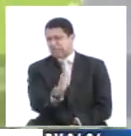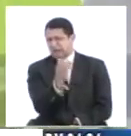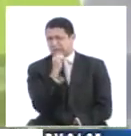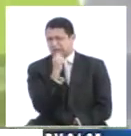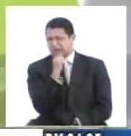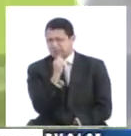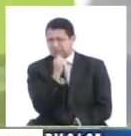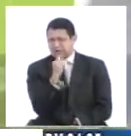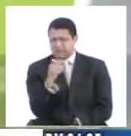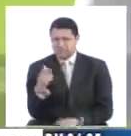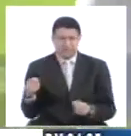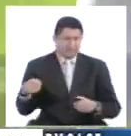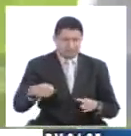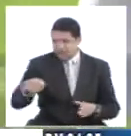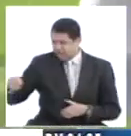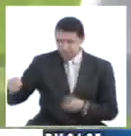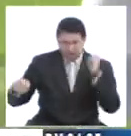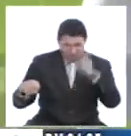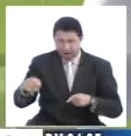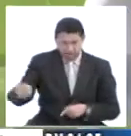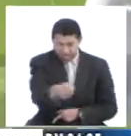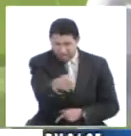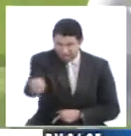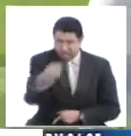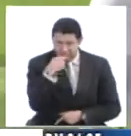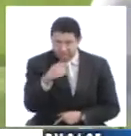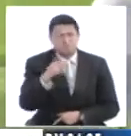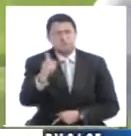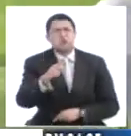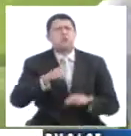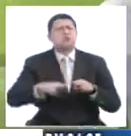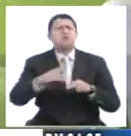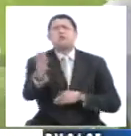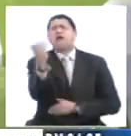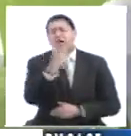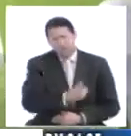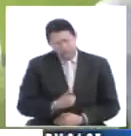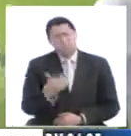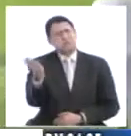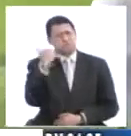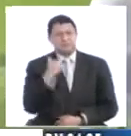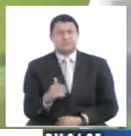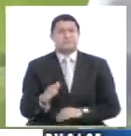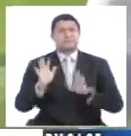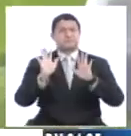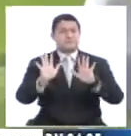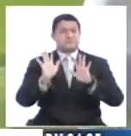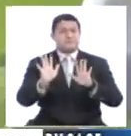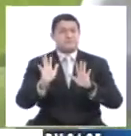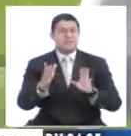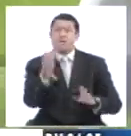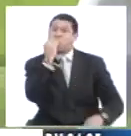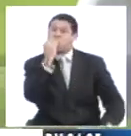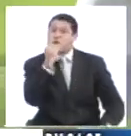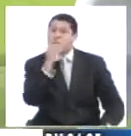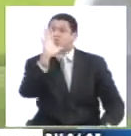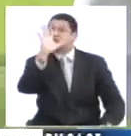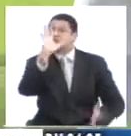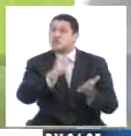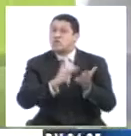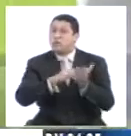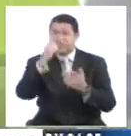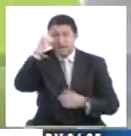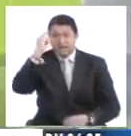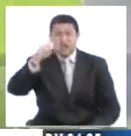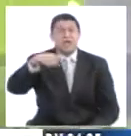mamá que anda por toda la casa con una cuchara obligándolo cuando el niño va a pedir la comida el momento que quiere comer qué pasó cuando comemos cinco veces al día y